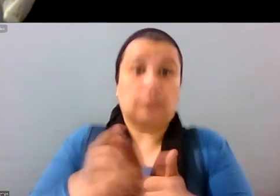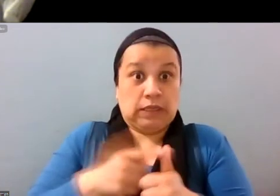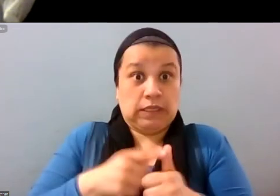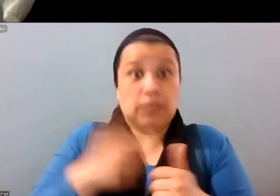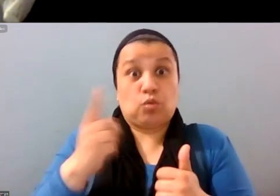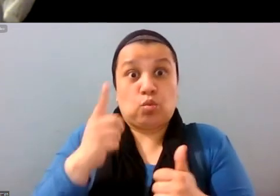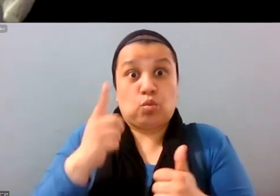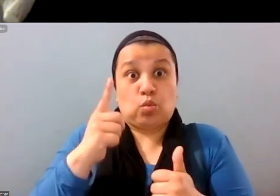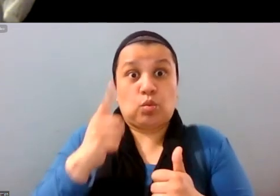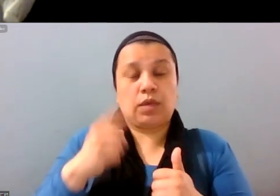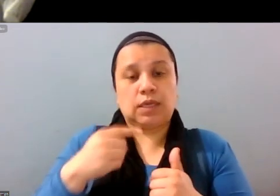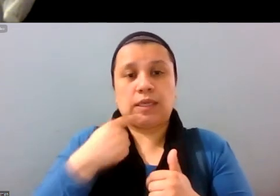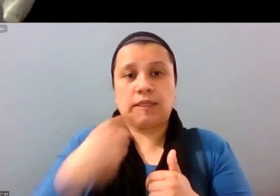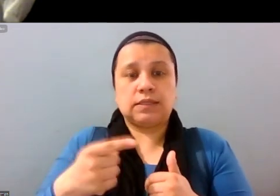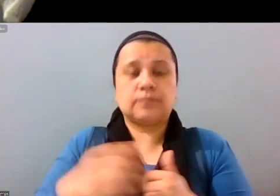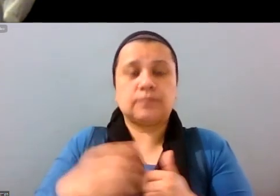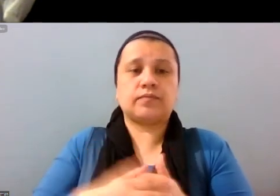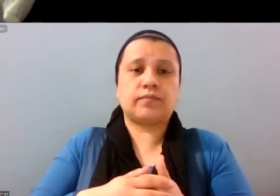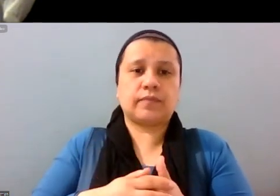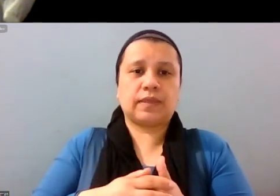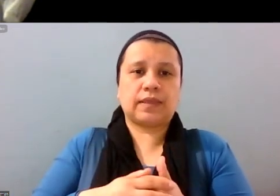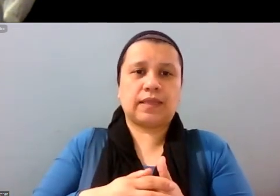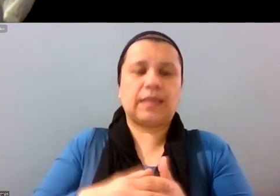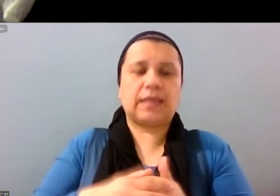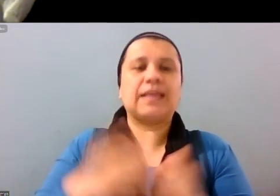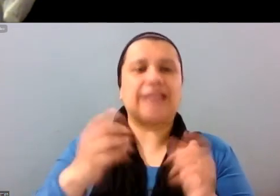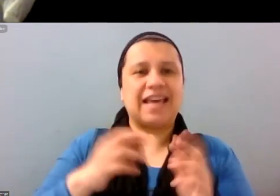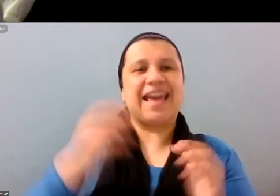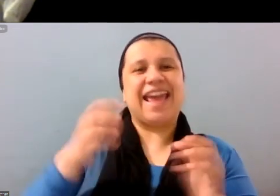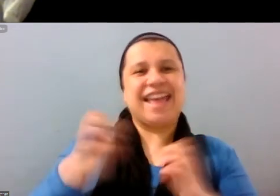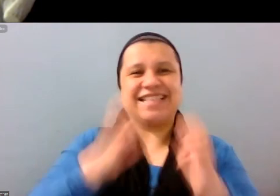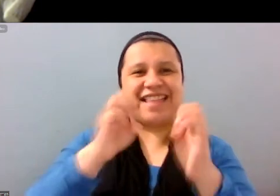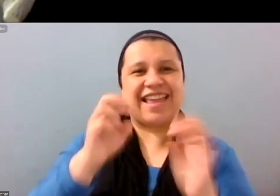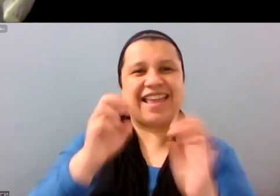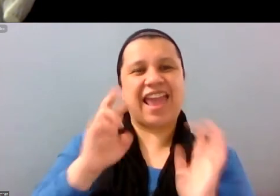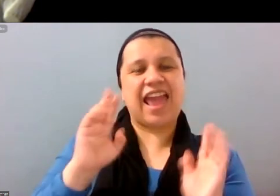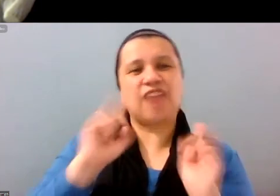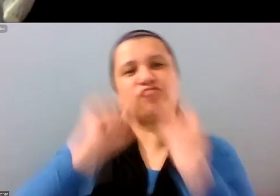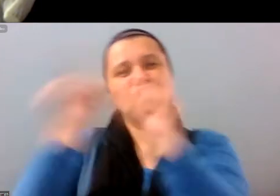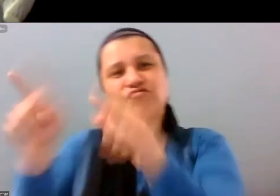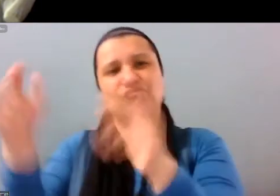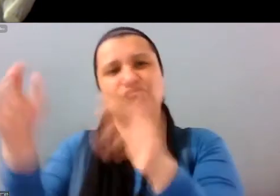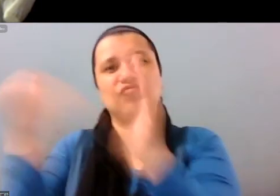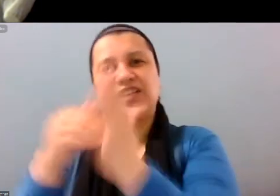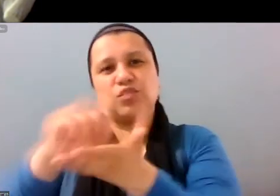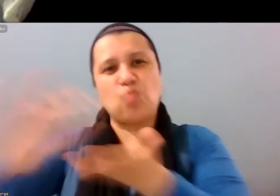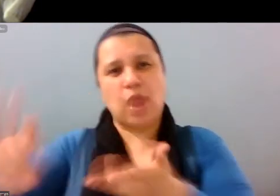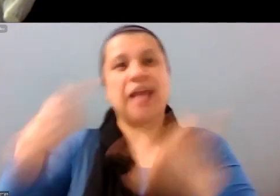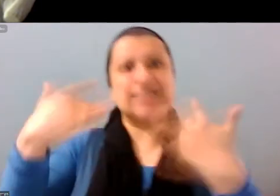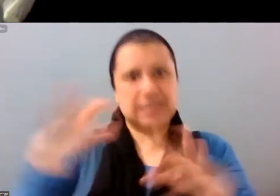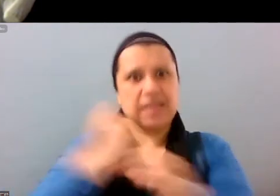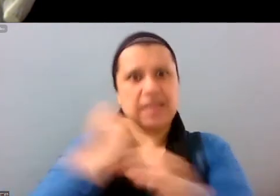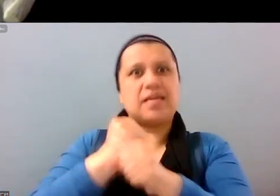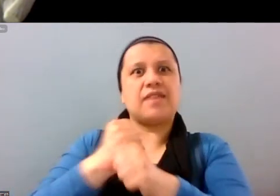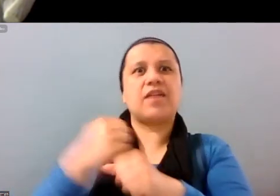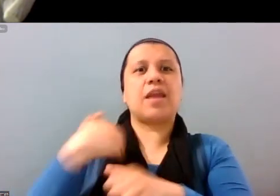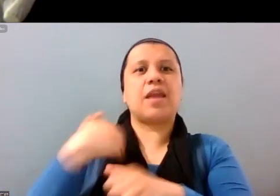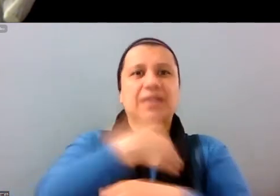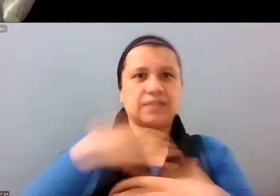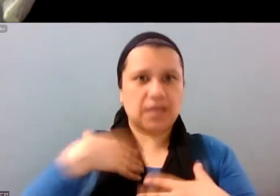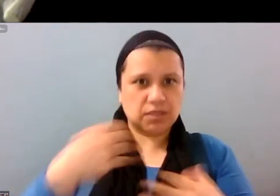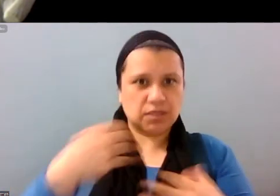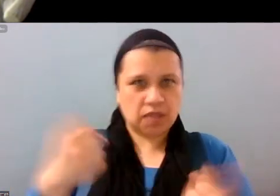presente la estrategia regresar que es una estrategia que se ha trabajado en conjunto con el Ministerio de Salud donde hay una serie